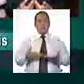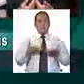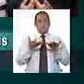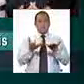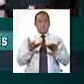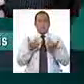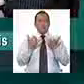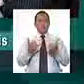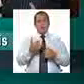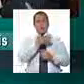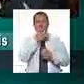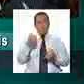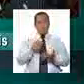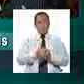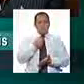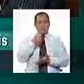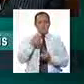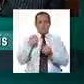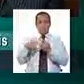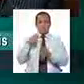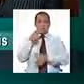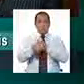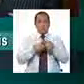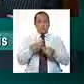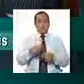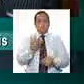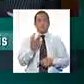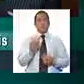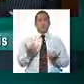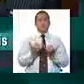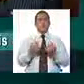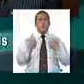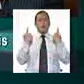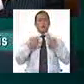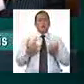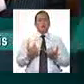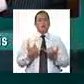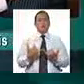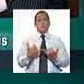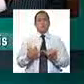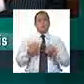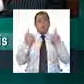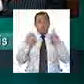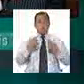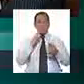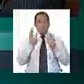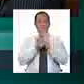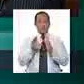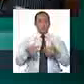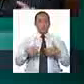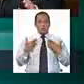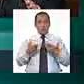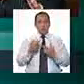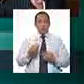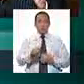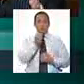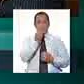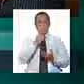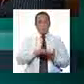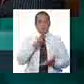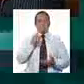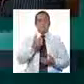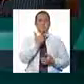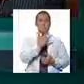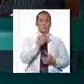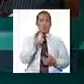generando mejores ingresos para los productores de papa, ¿no? ¿Cuál es la meta a alcanzar? La meta es que pudiéramos sobrepasar en unos